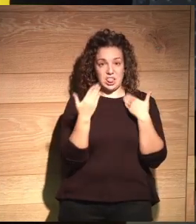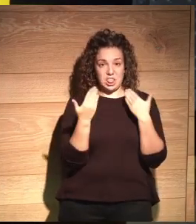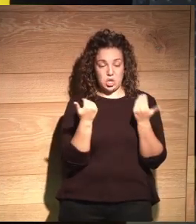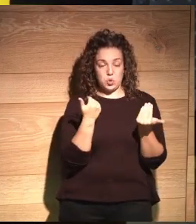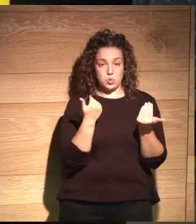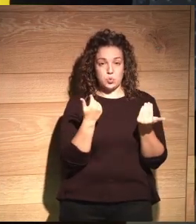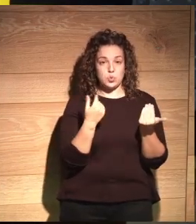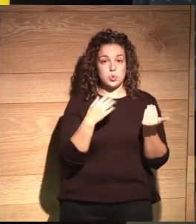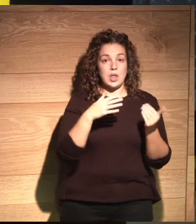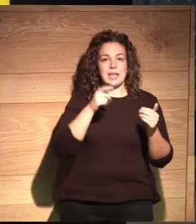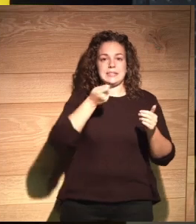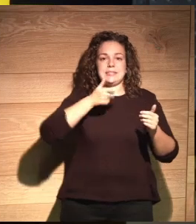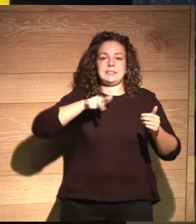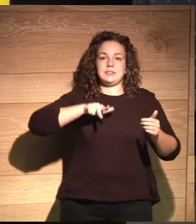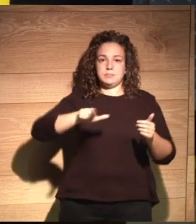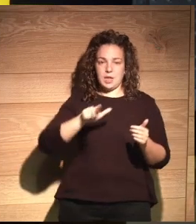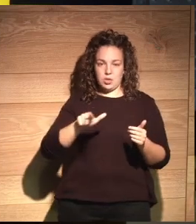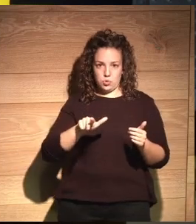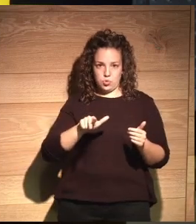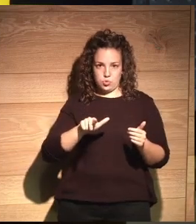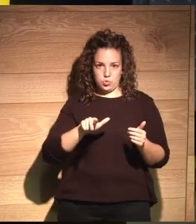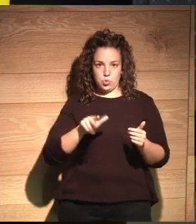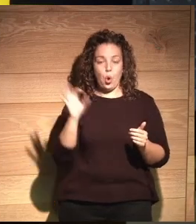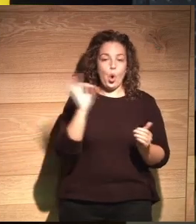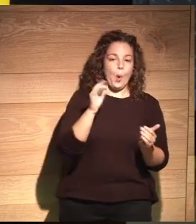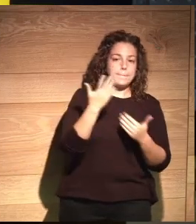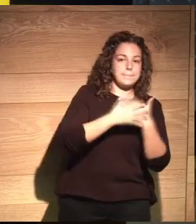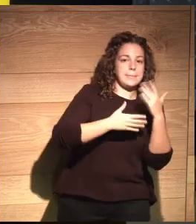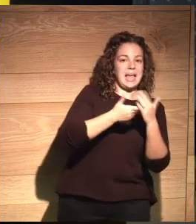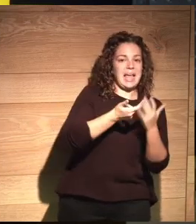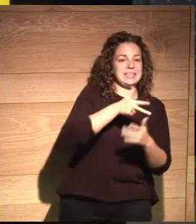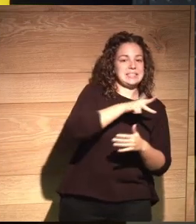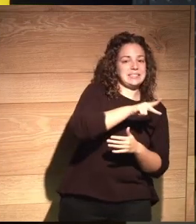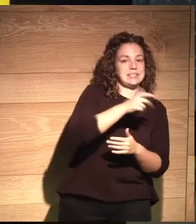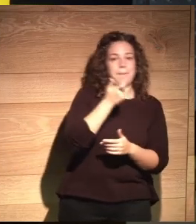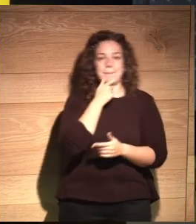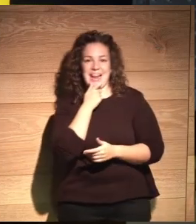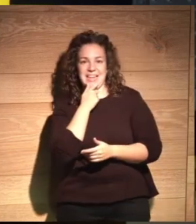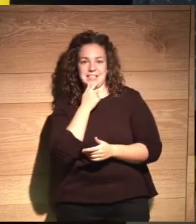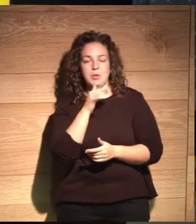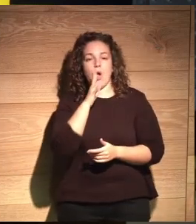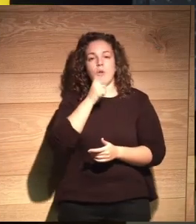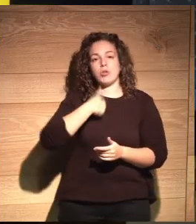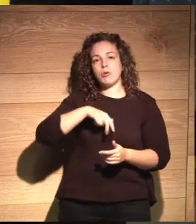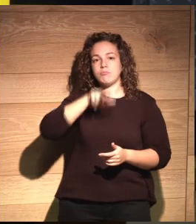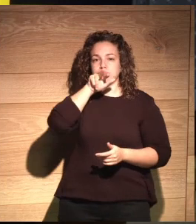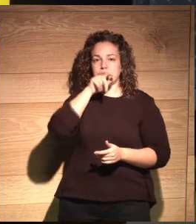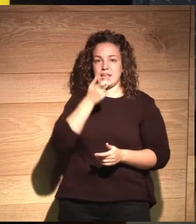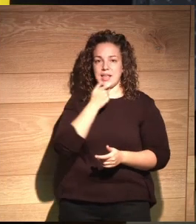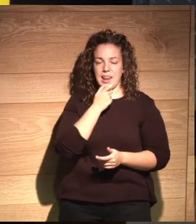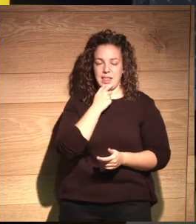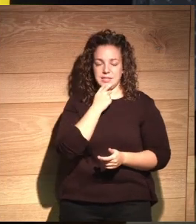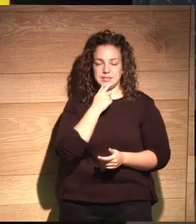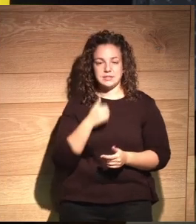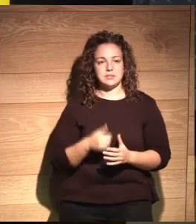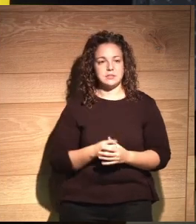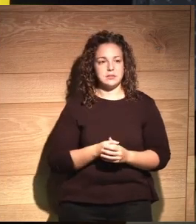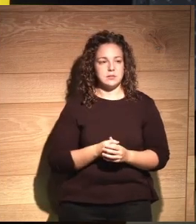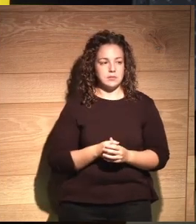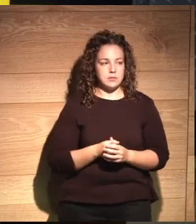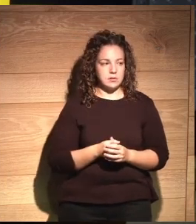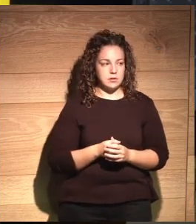en español o en spanglish pero ahora voy ahora voy a hablar en inglés sainz